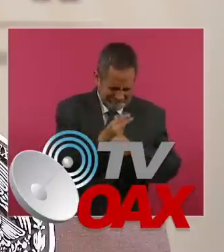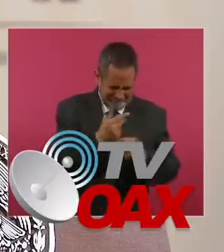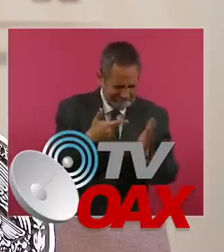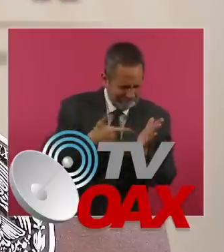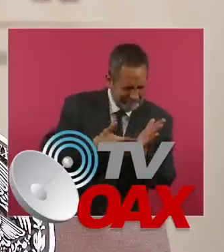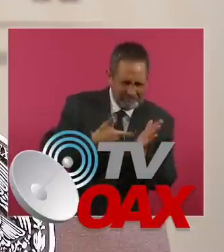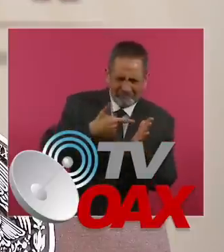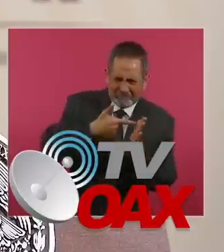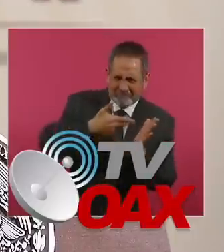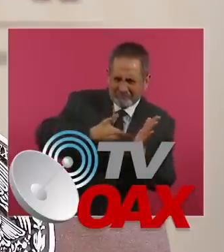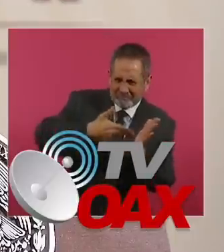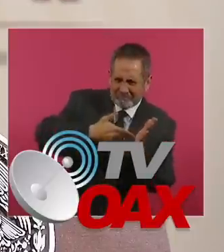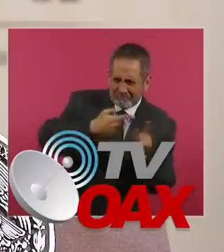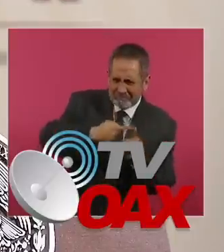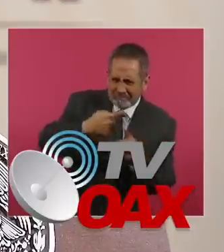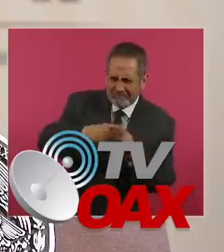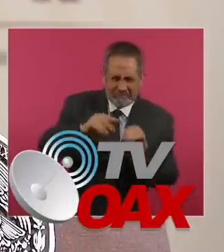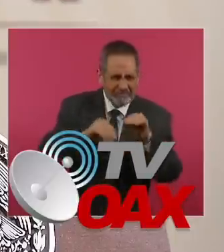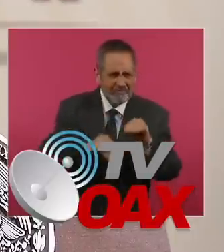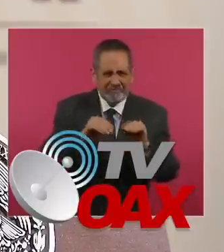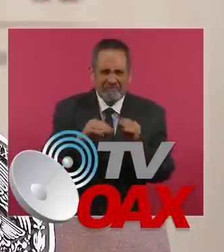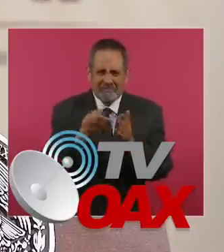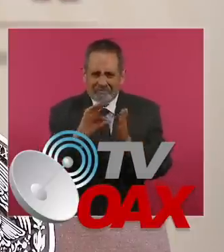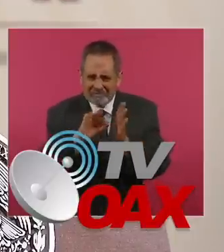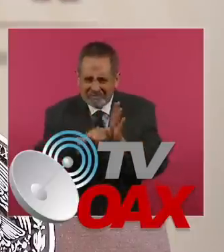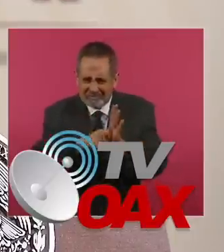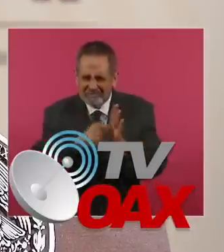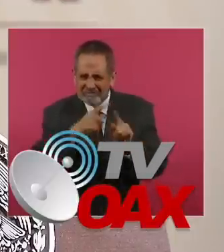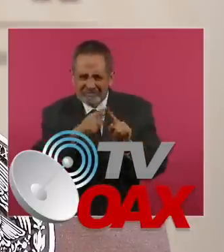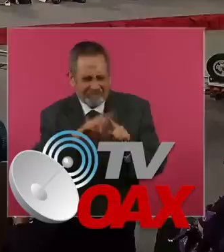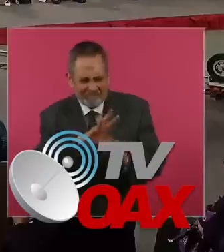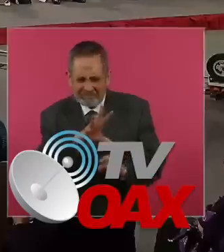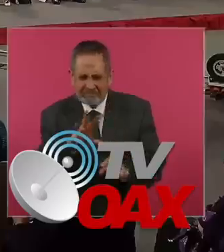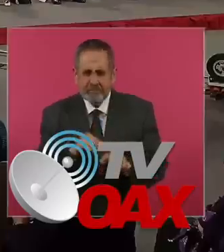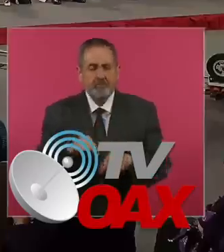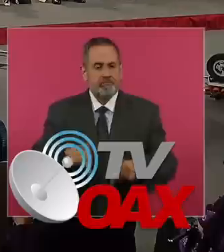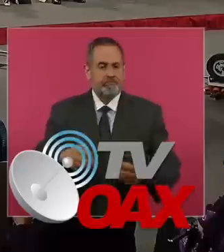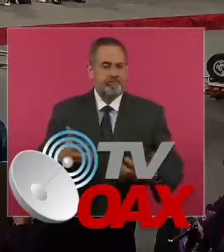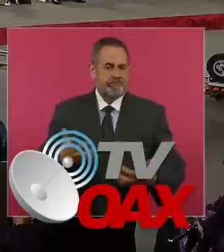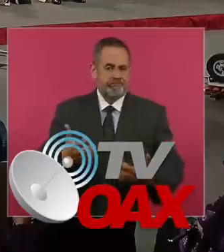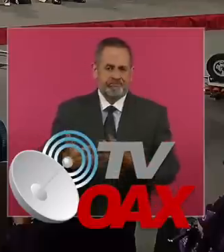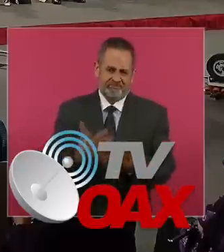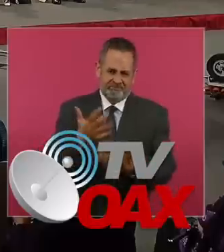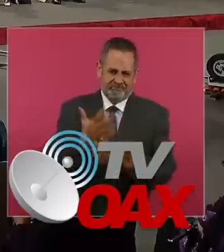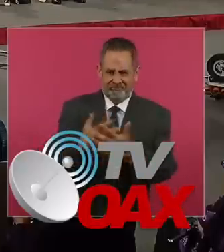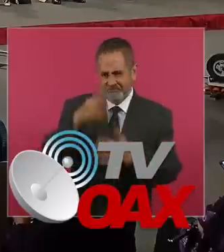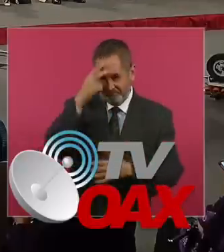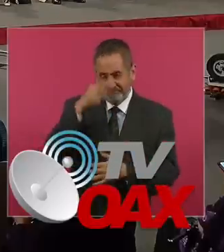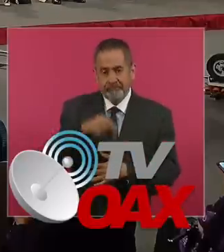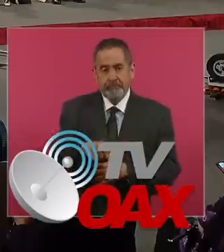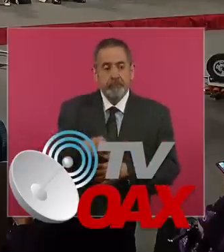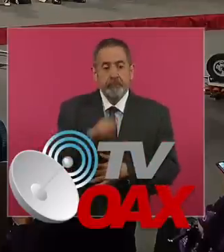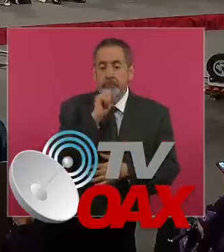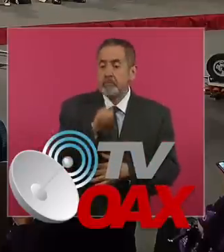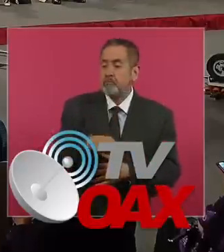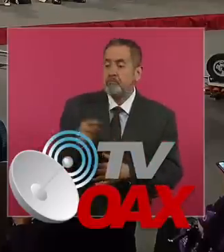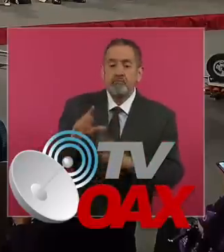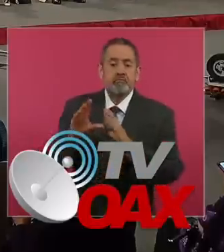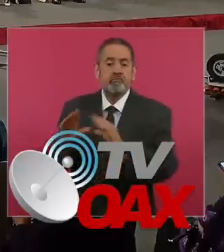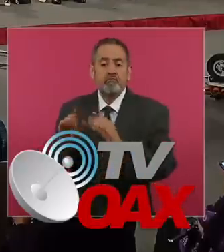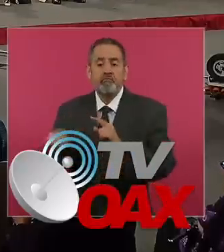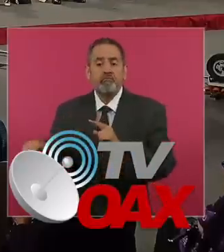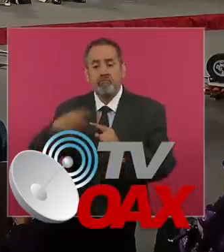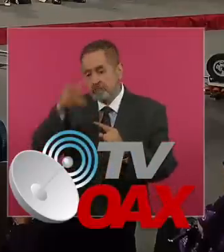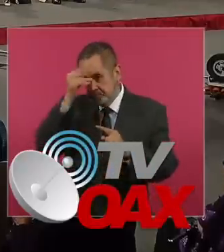El herramental, también todo el herramental es producido en México y hemos desarrollado además de partes primarias la escuela de soldadura y la escuela de